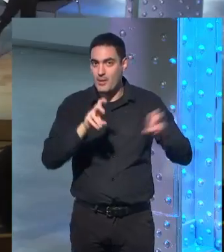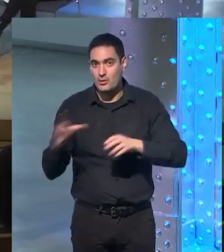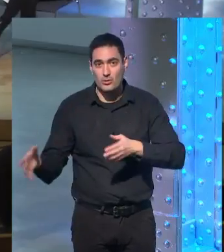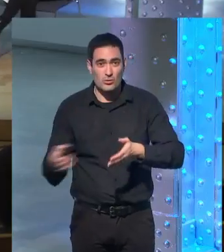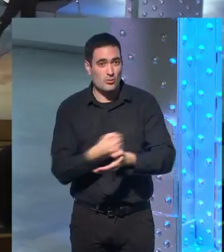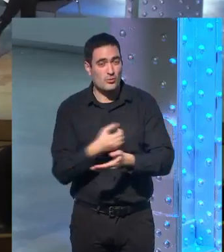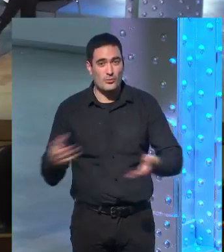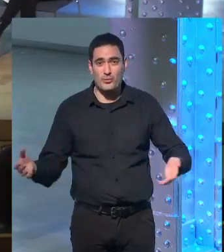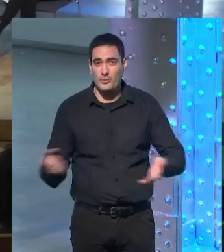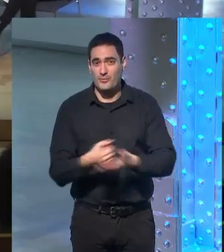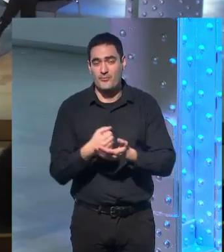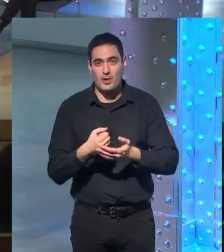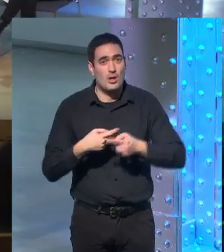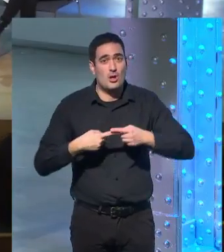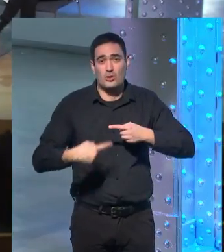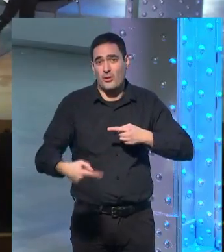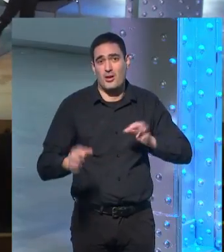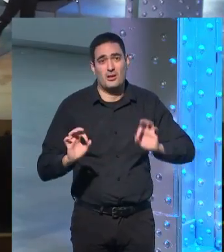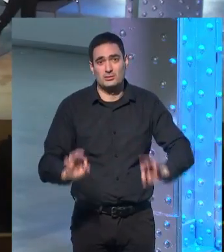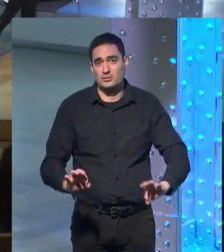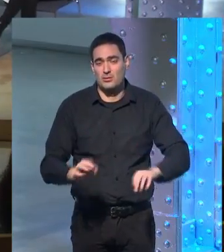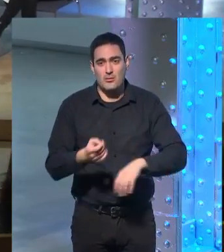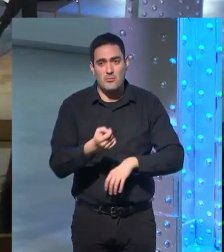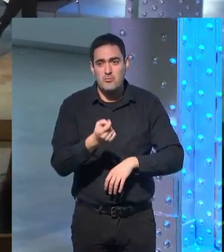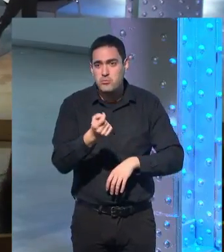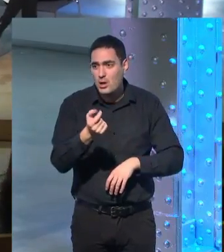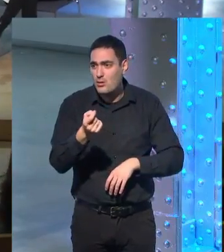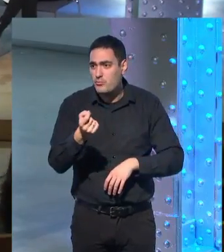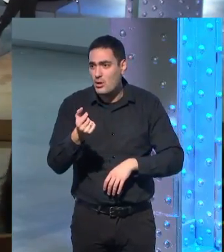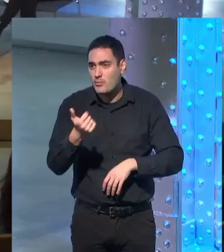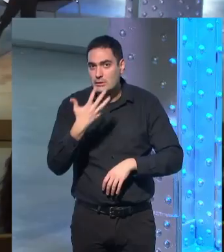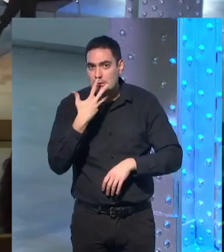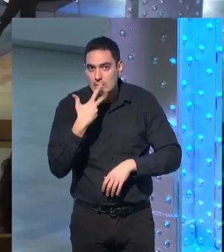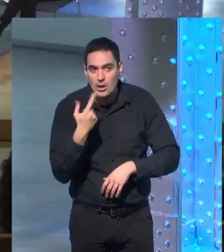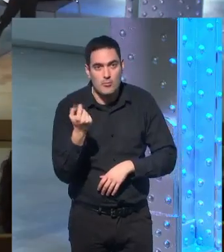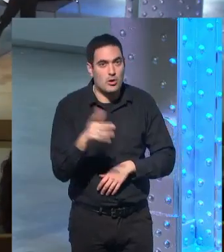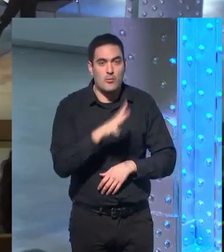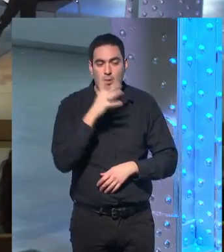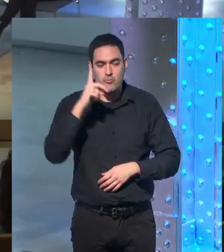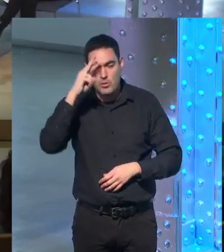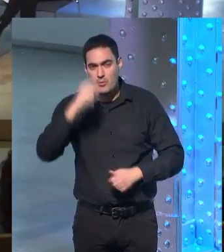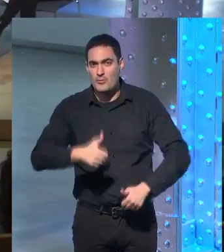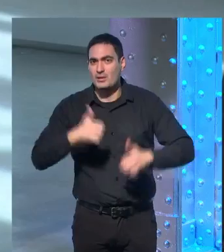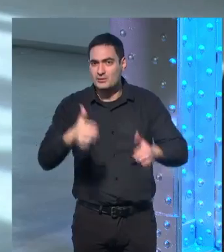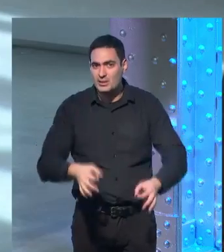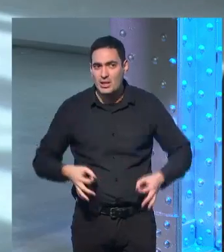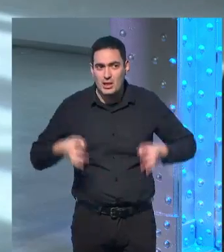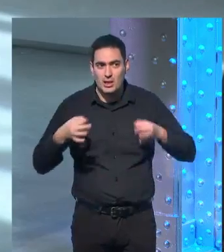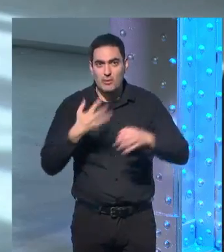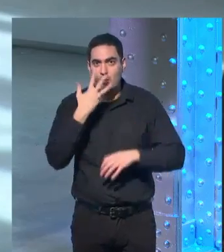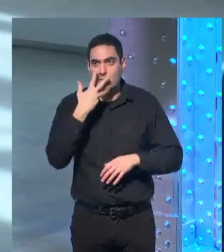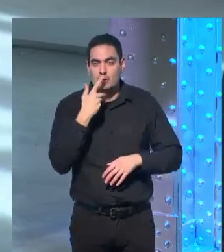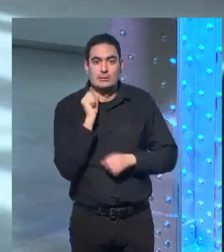es el día a día y pocos se vuelven adictos, pero les preocupa más que están siempre enganchados